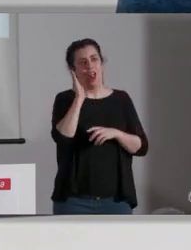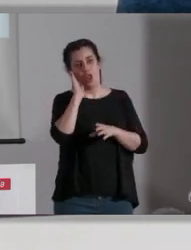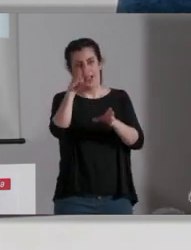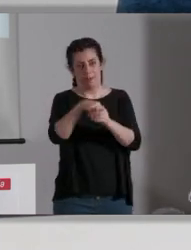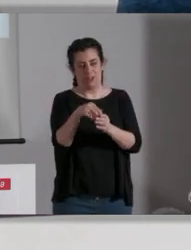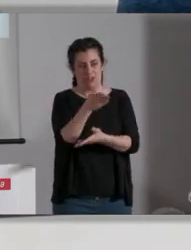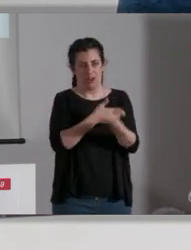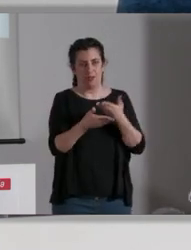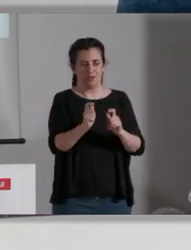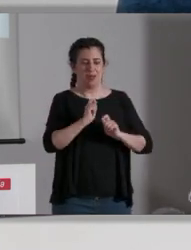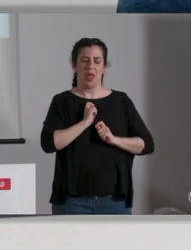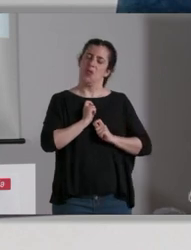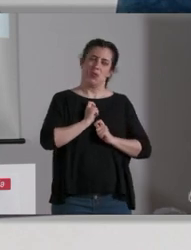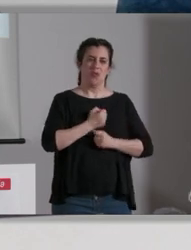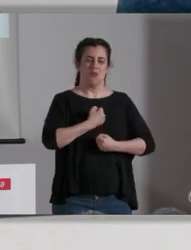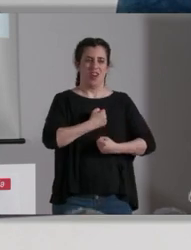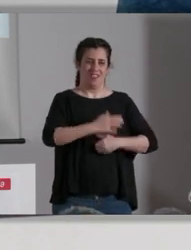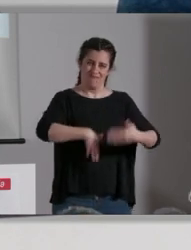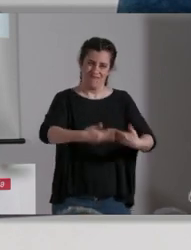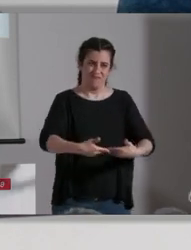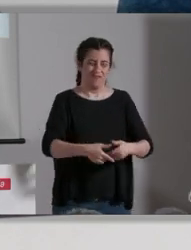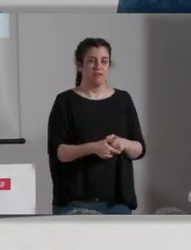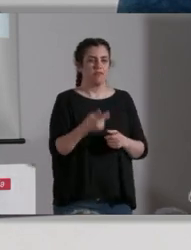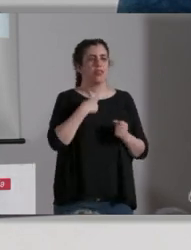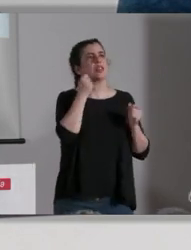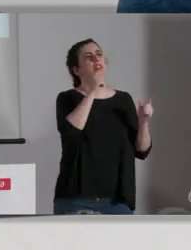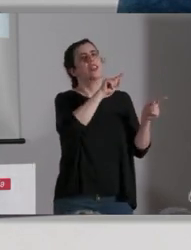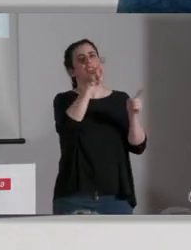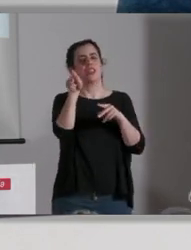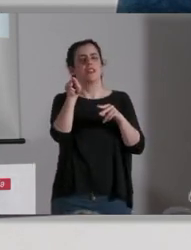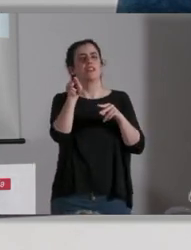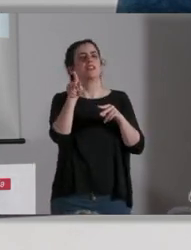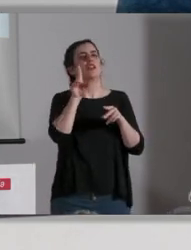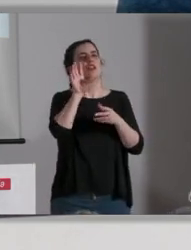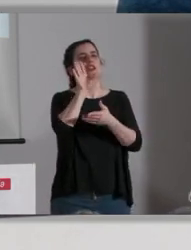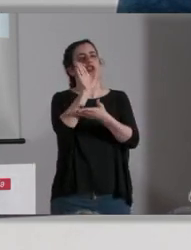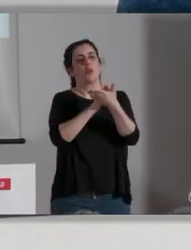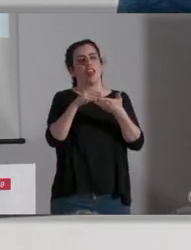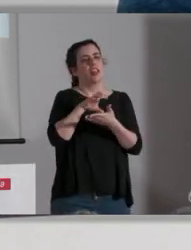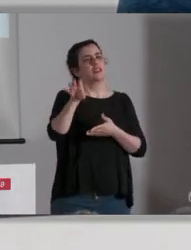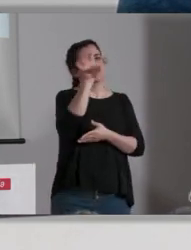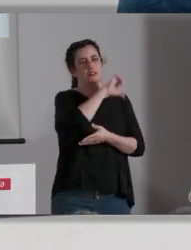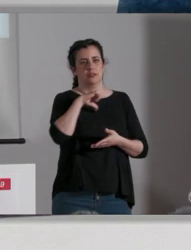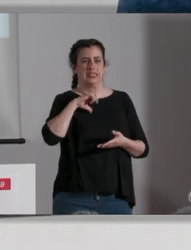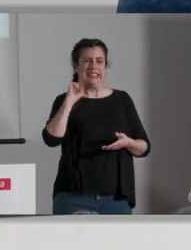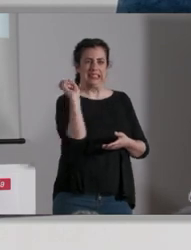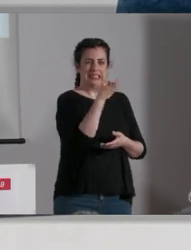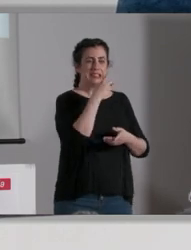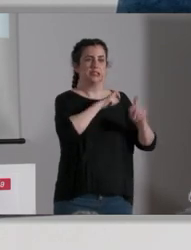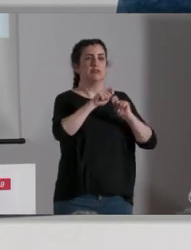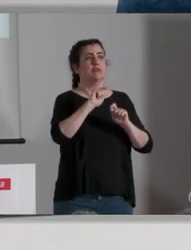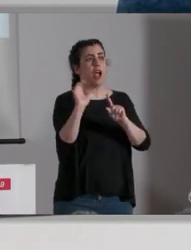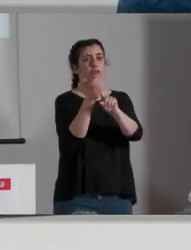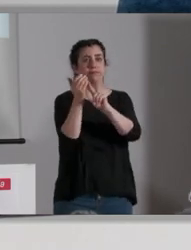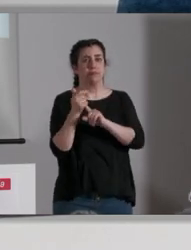da fuerzas. Vemos que en otras comunidades, otras cooperativas, han conseguido un solar para su ubicación. Las